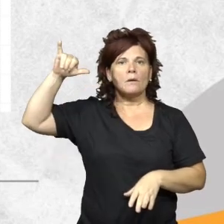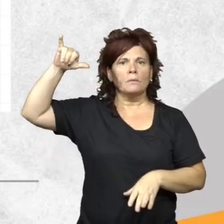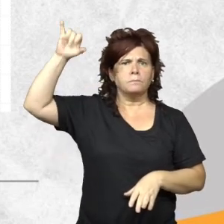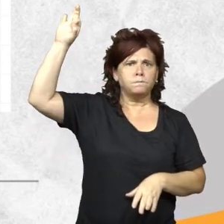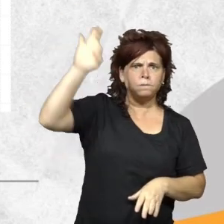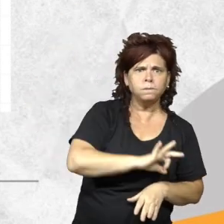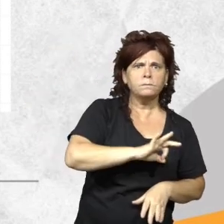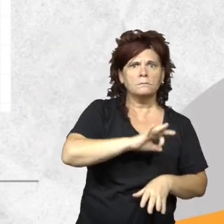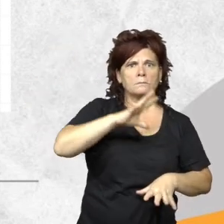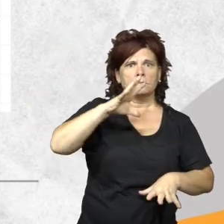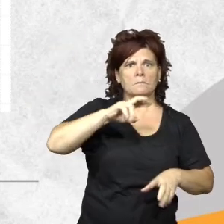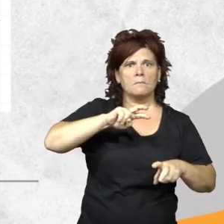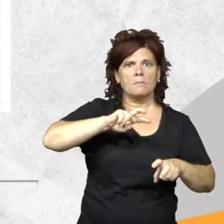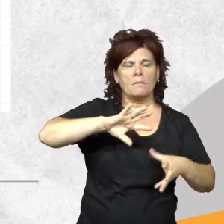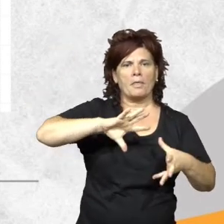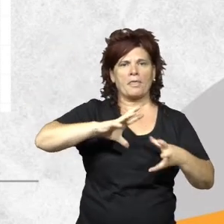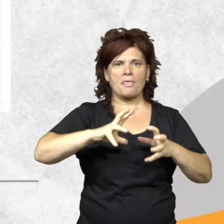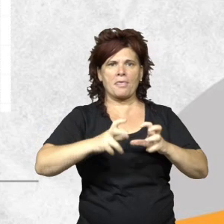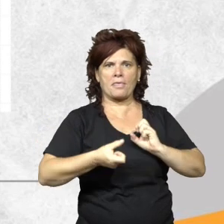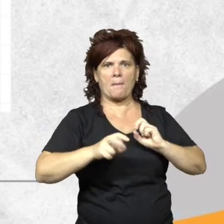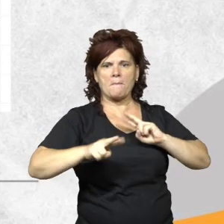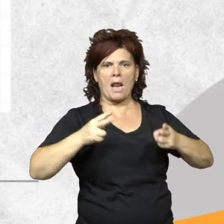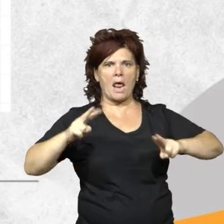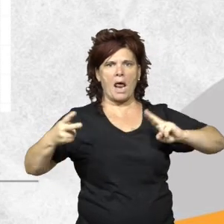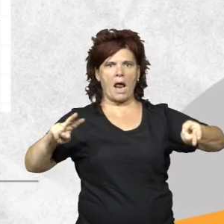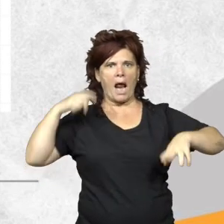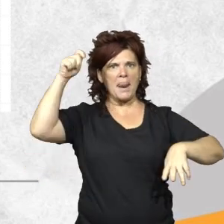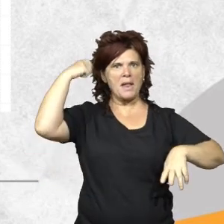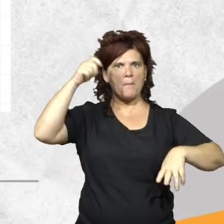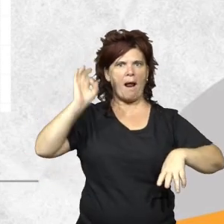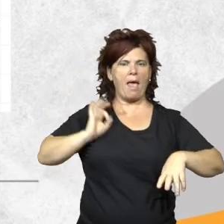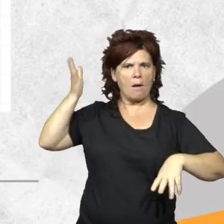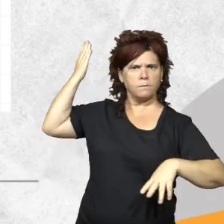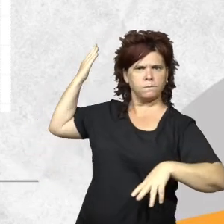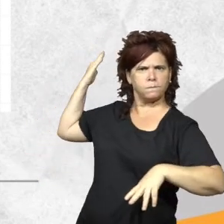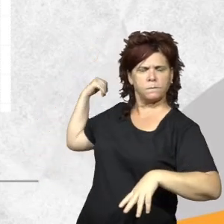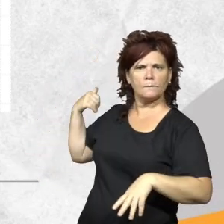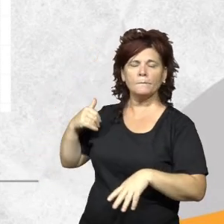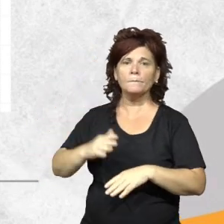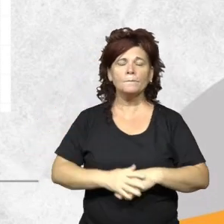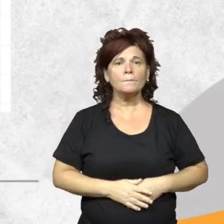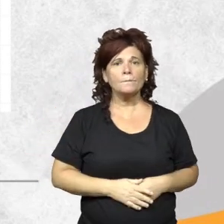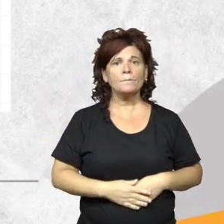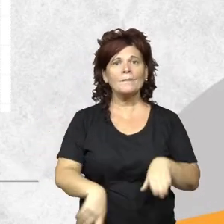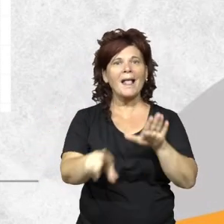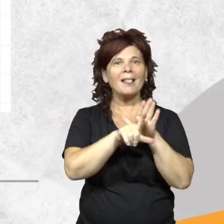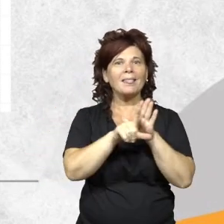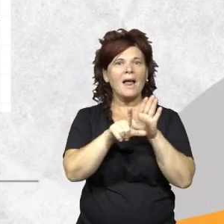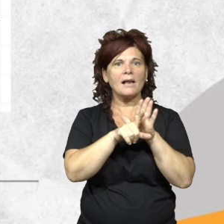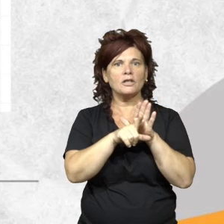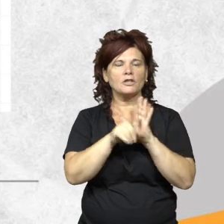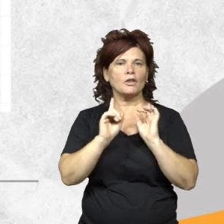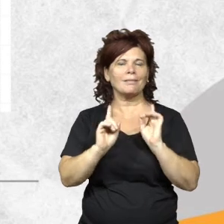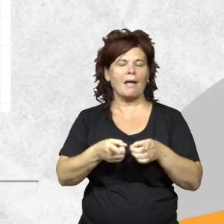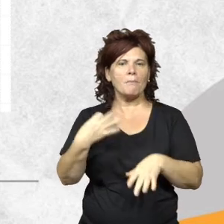viviendo. Entonces, esta nueva realidad tenemos que verla con un nuevo paradigma, y el derecho no se puede quedar atrás, y